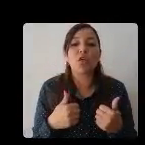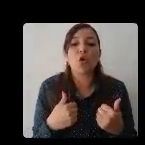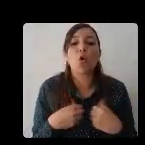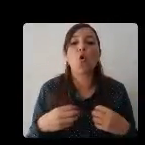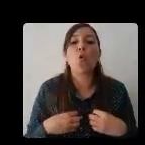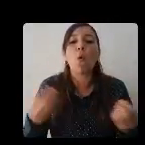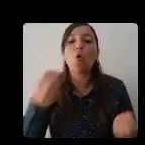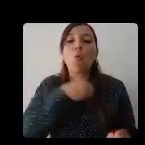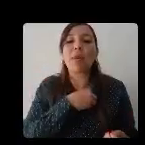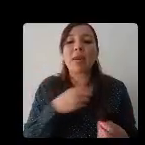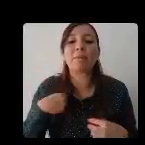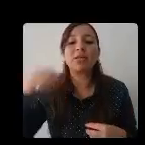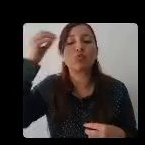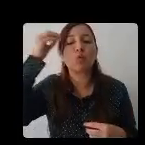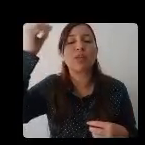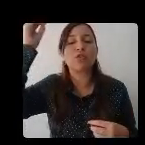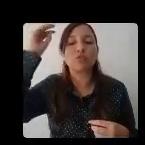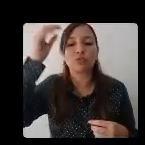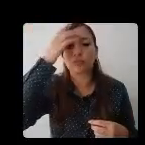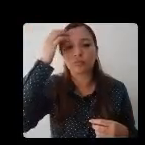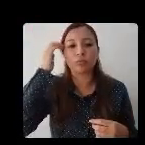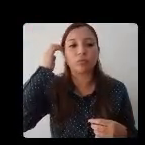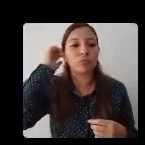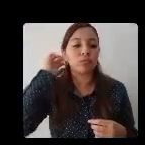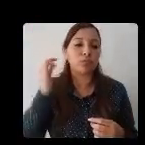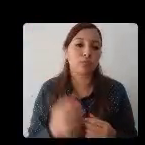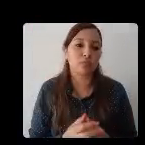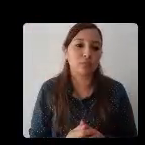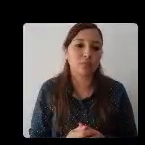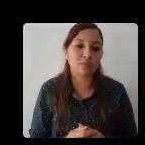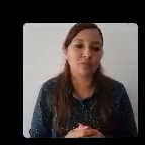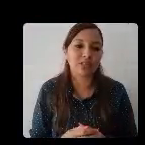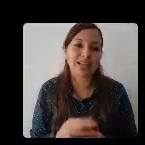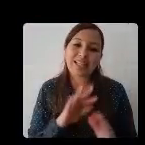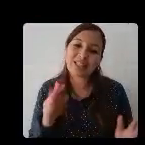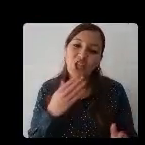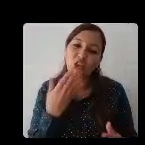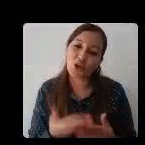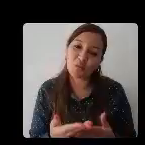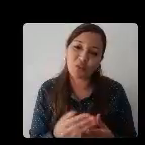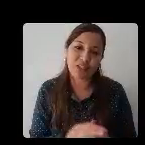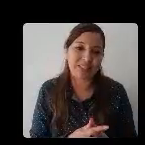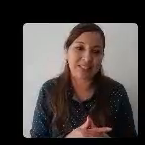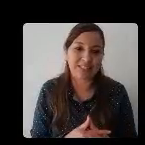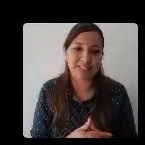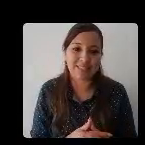Sí, señorita, eso es todo lo que estábamos. Y disculpa que sea muy curiosa, pero